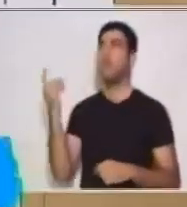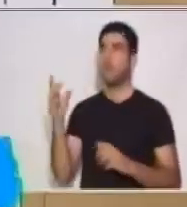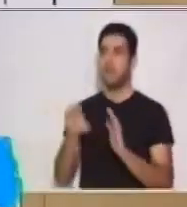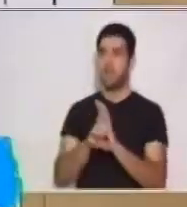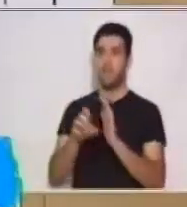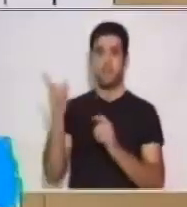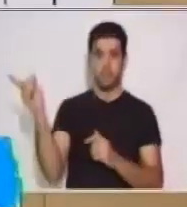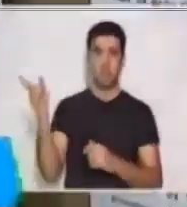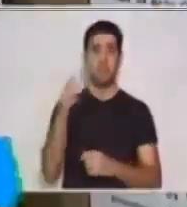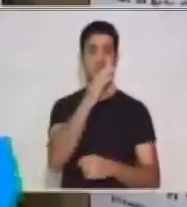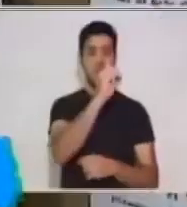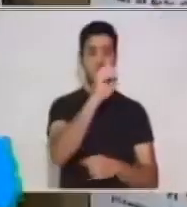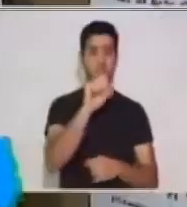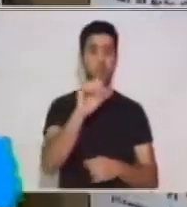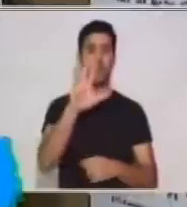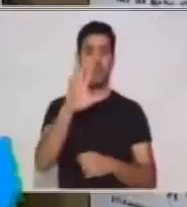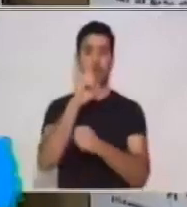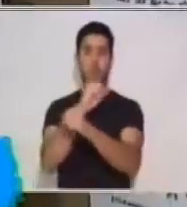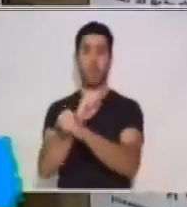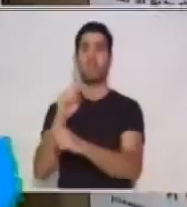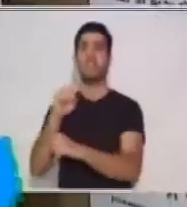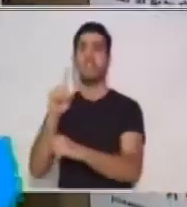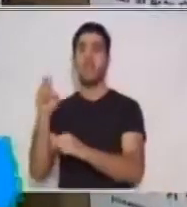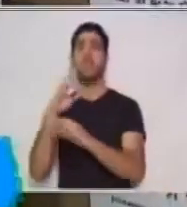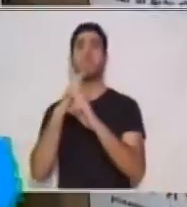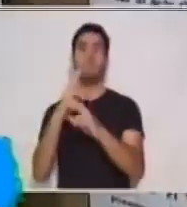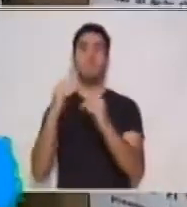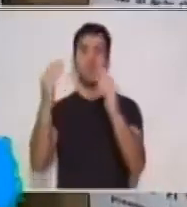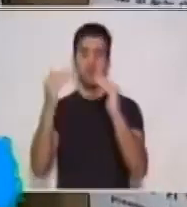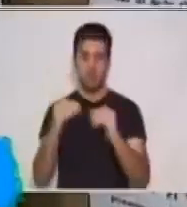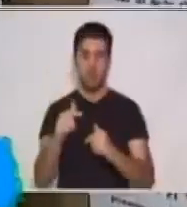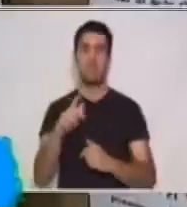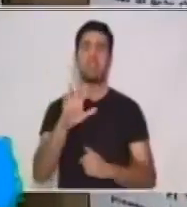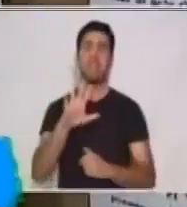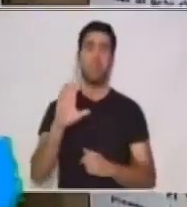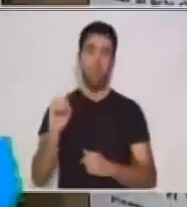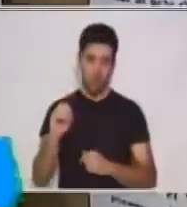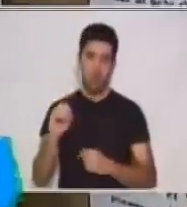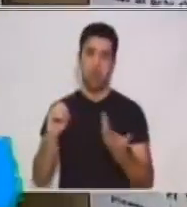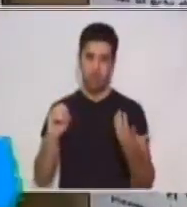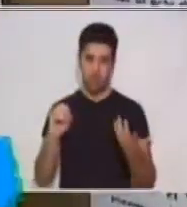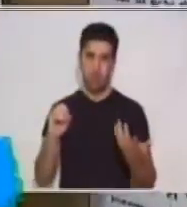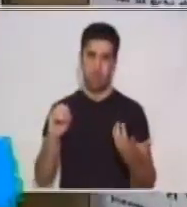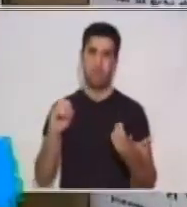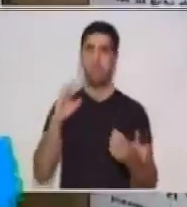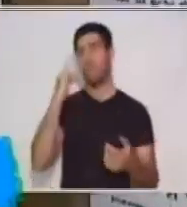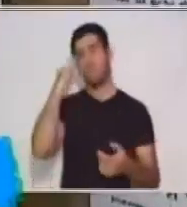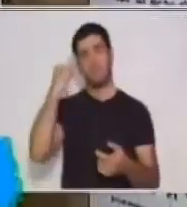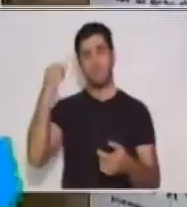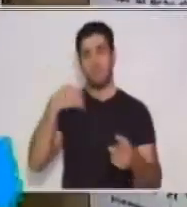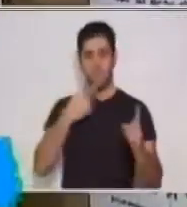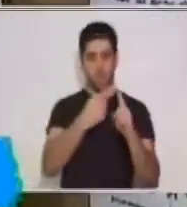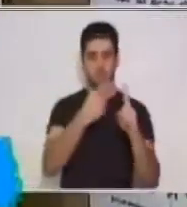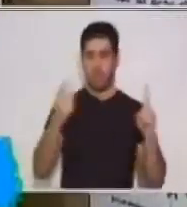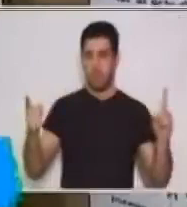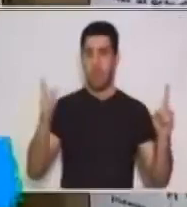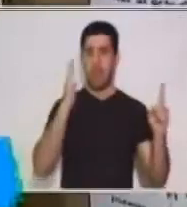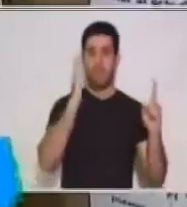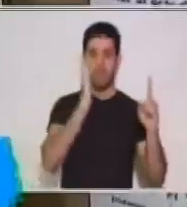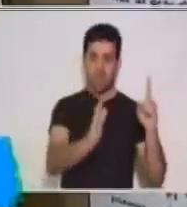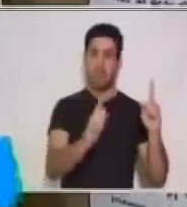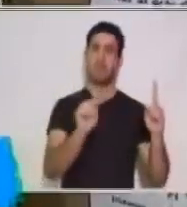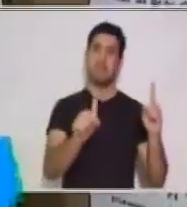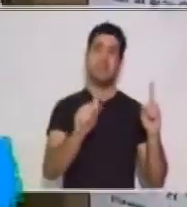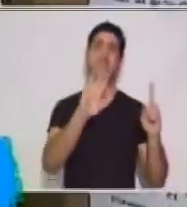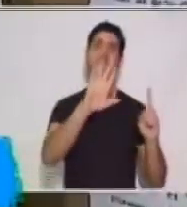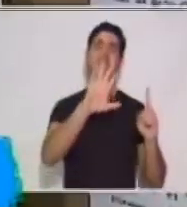y automáticamente obtengo un 50%. Entonces, si tengo la mitad de la unidad, tengo 0.5,